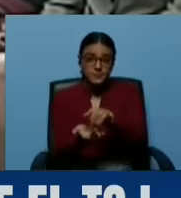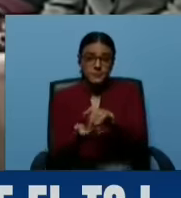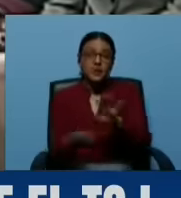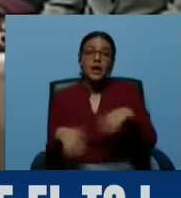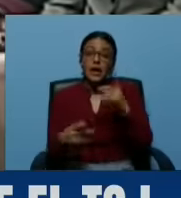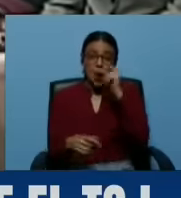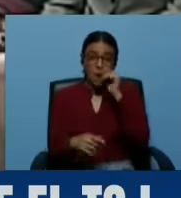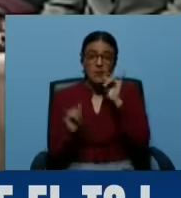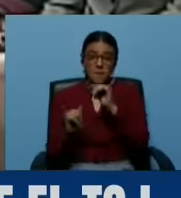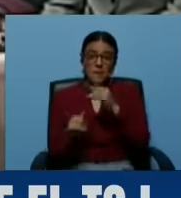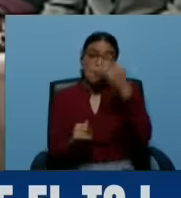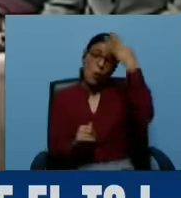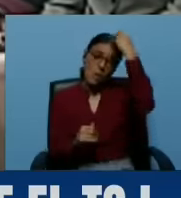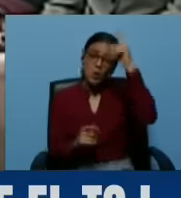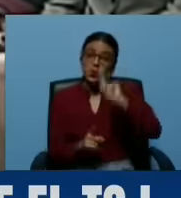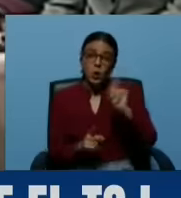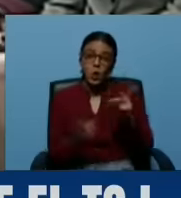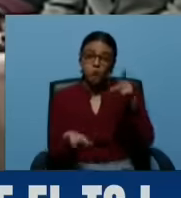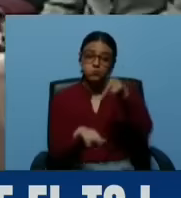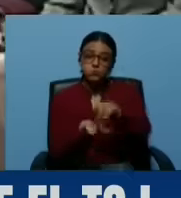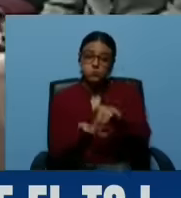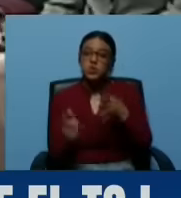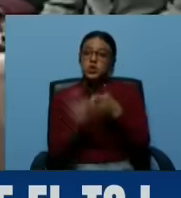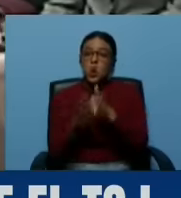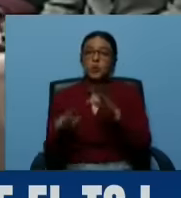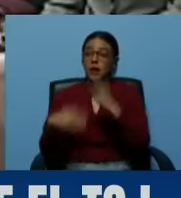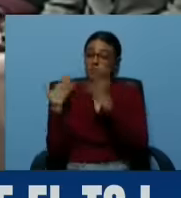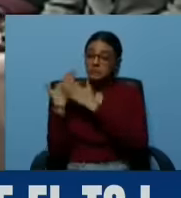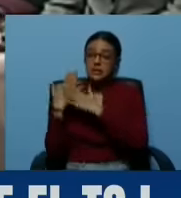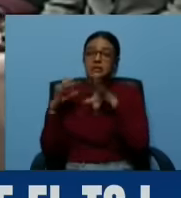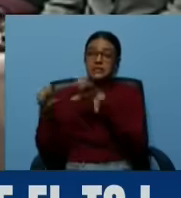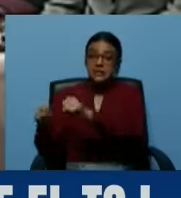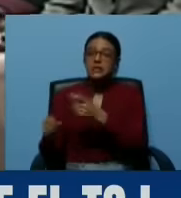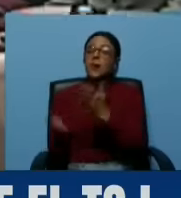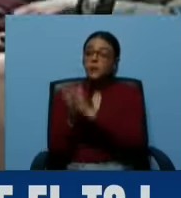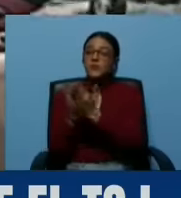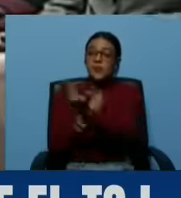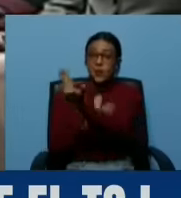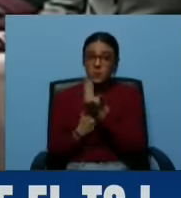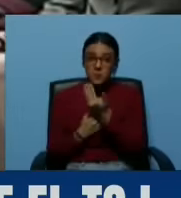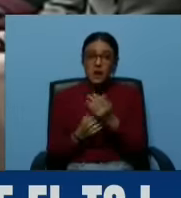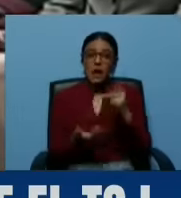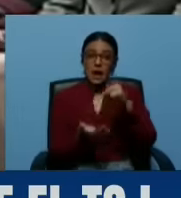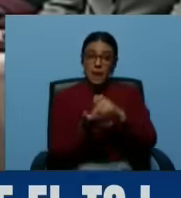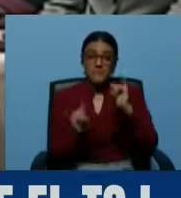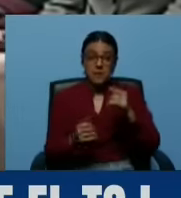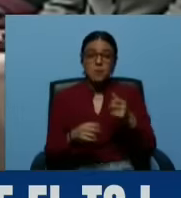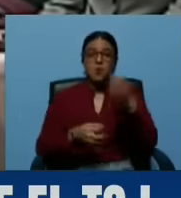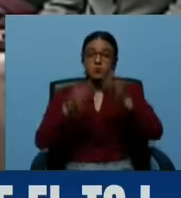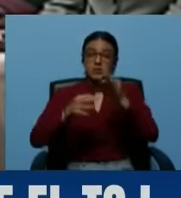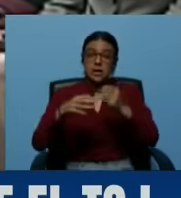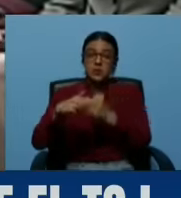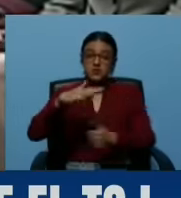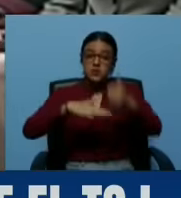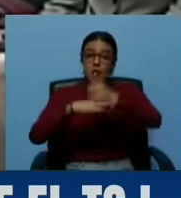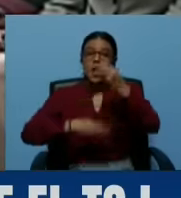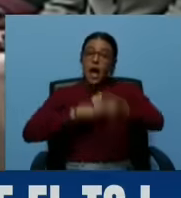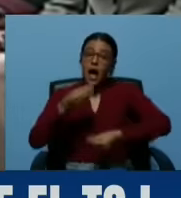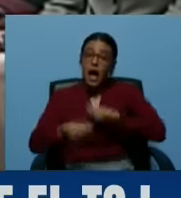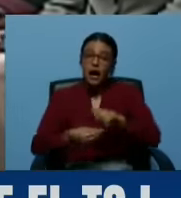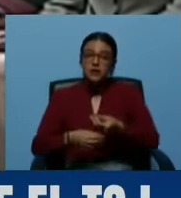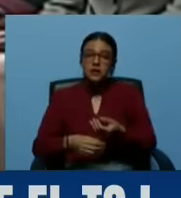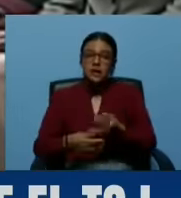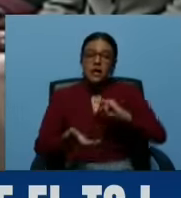la no comparecencia ante esta sala, esta citación que está haciendo la sala electoral del Tribunal Supremo de Justicia, pudiese que